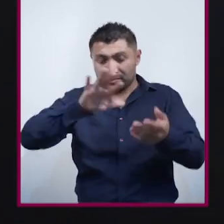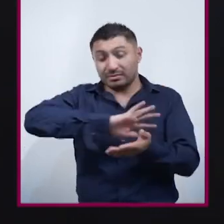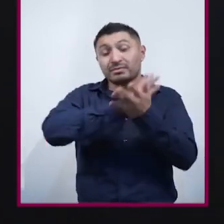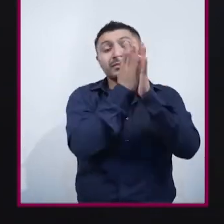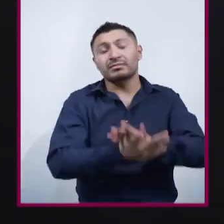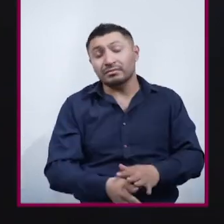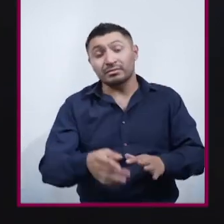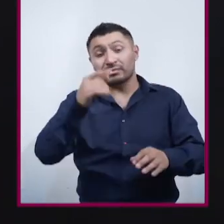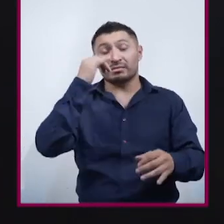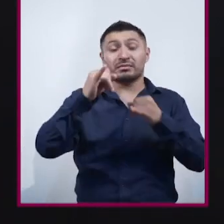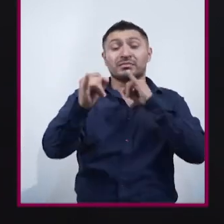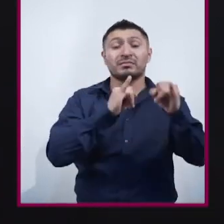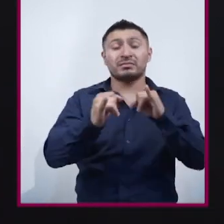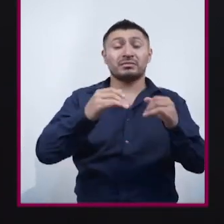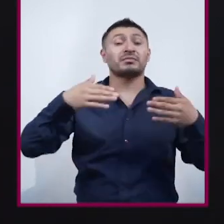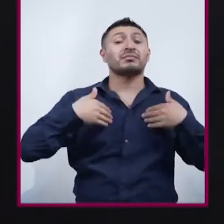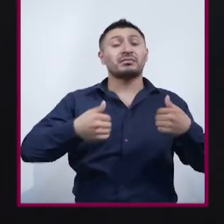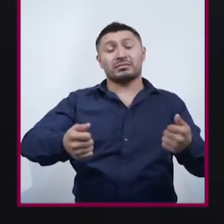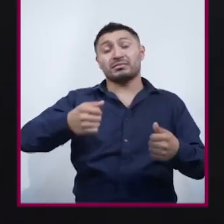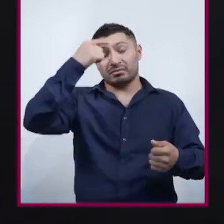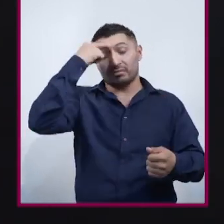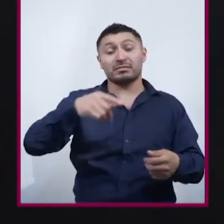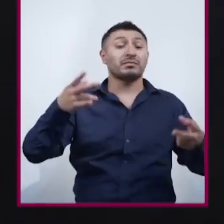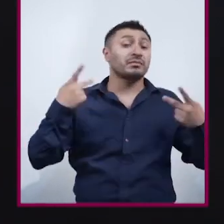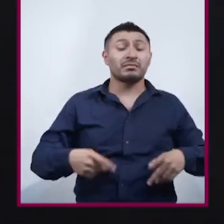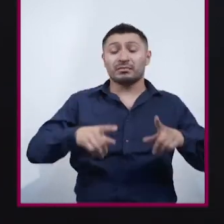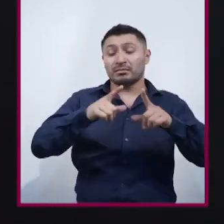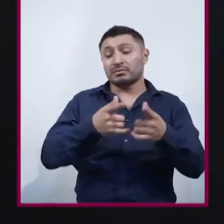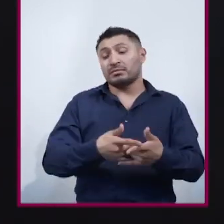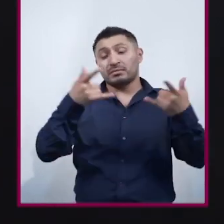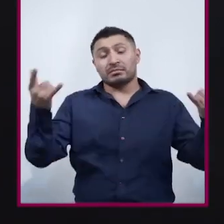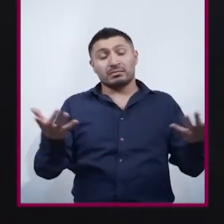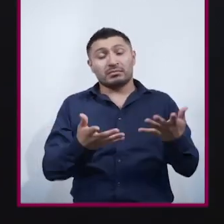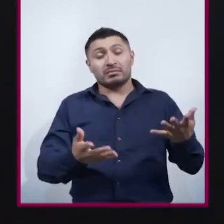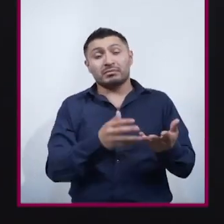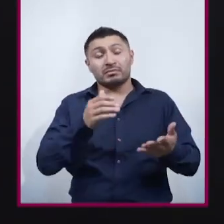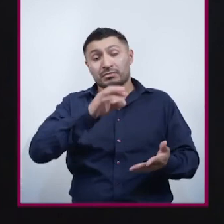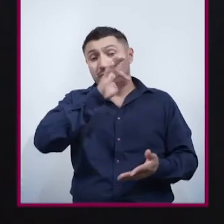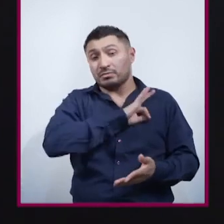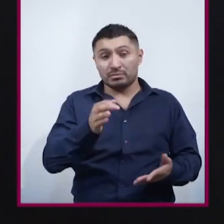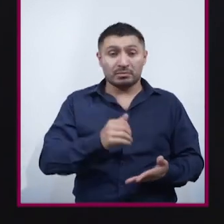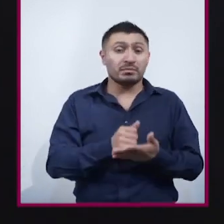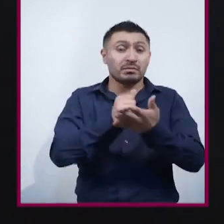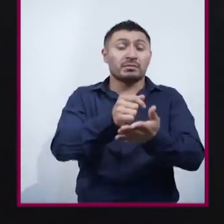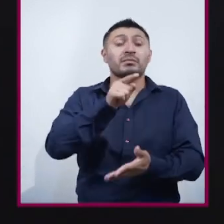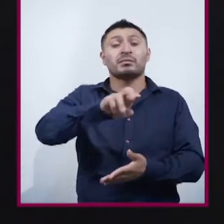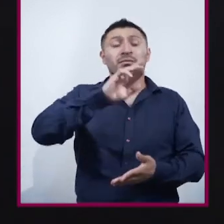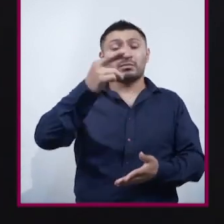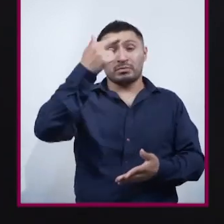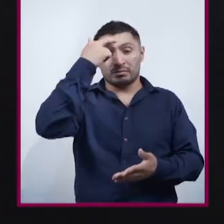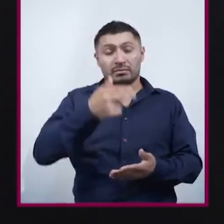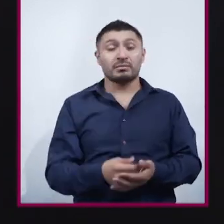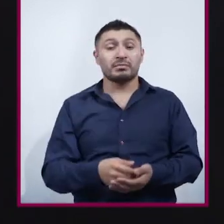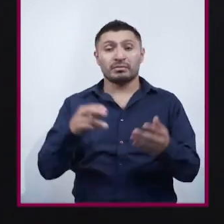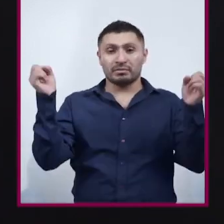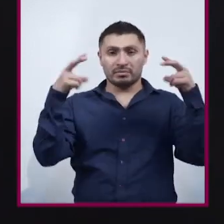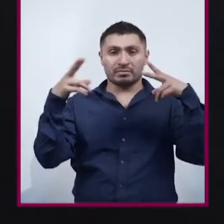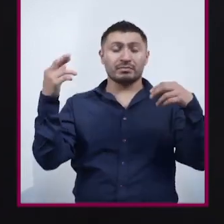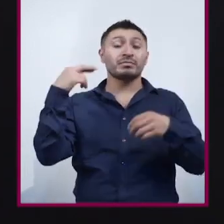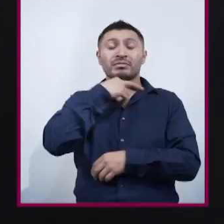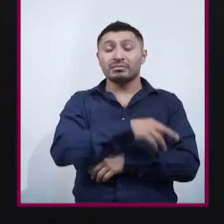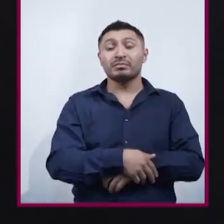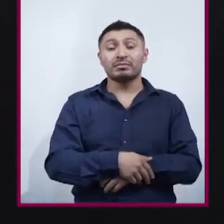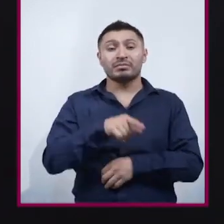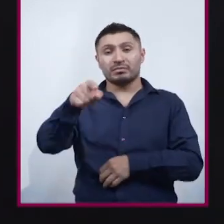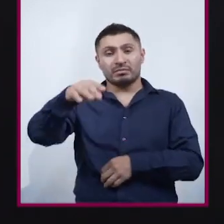de interpretación para la o el historiador que es capaz de elevar a un recuerdo a la categoría de histórico. ¡Nos vemos! ¡Hasta